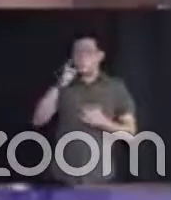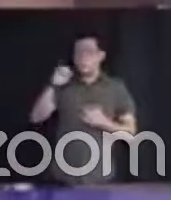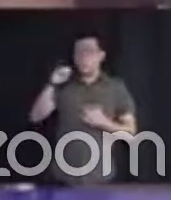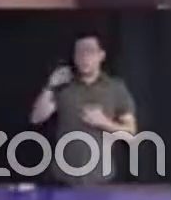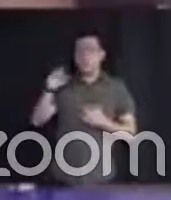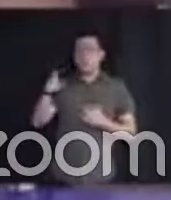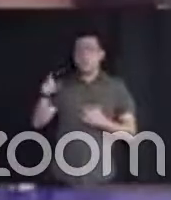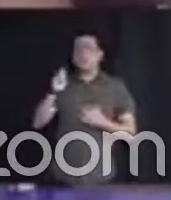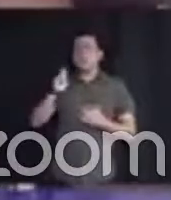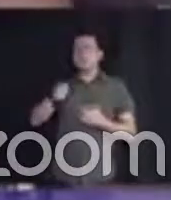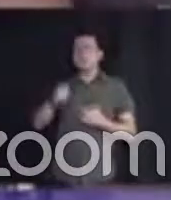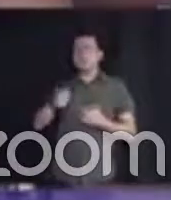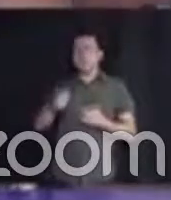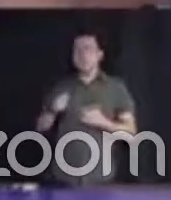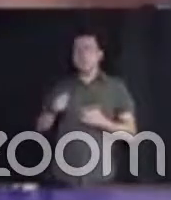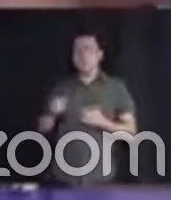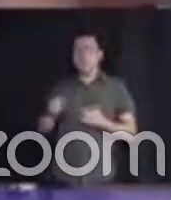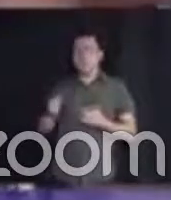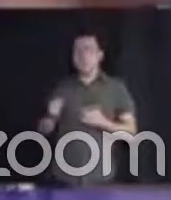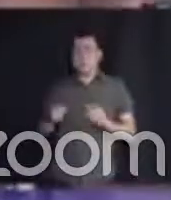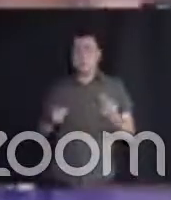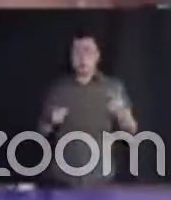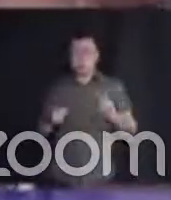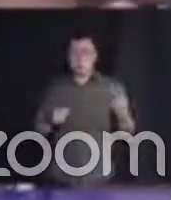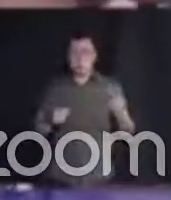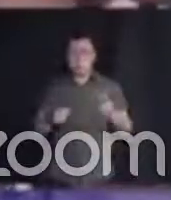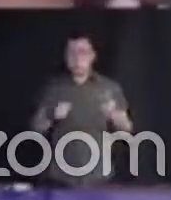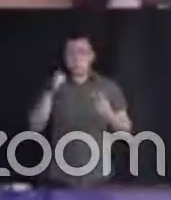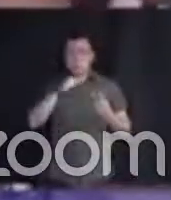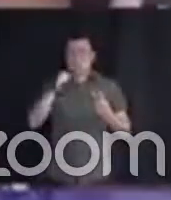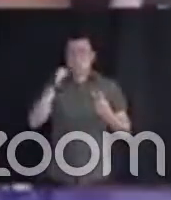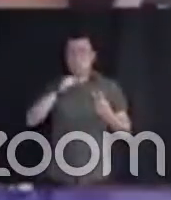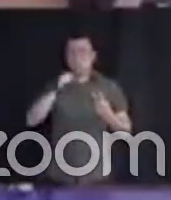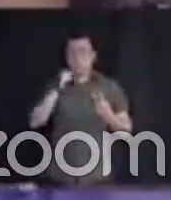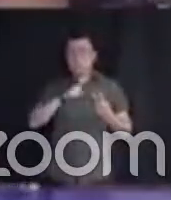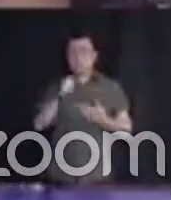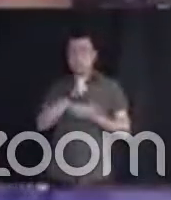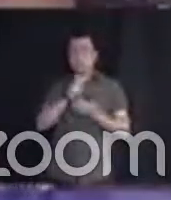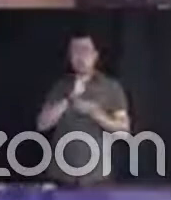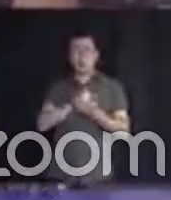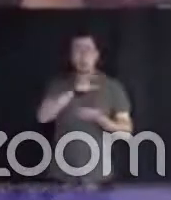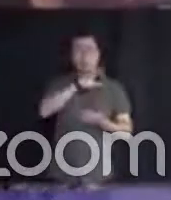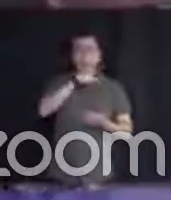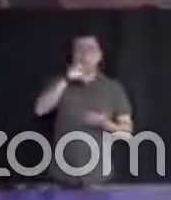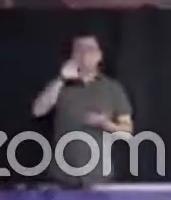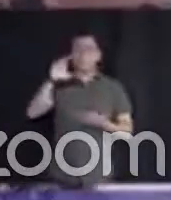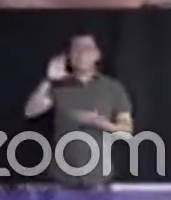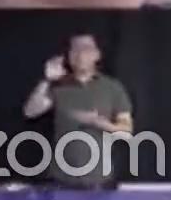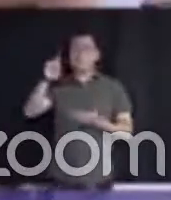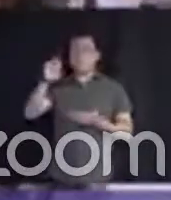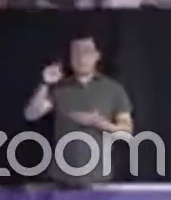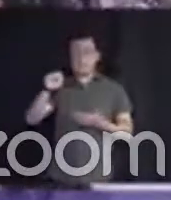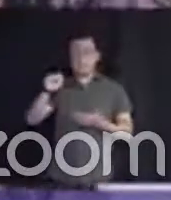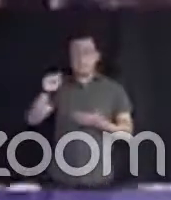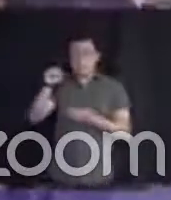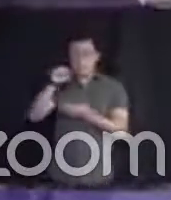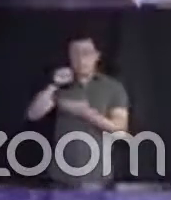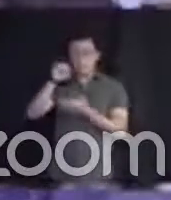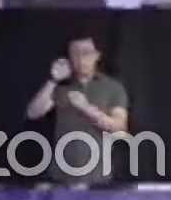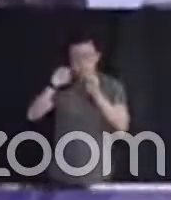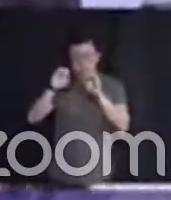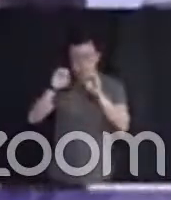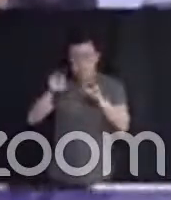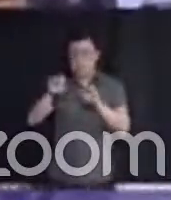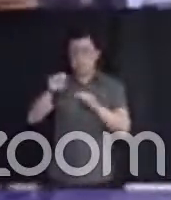no nos damos el tiempo. Nosotros, todas las ciudades que visitamos, visitamos los CEDIS, visitamos a la gente de los CEDIS, conocemos el